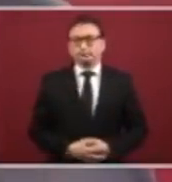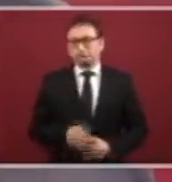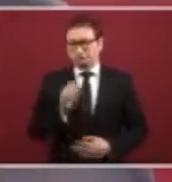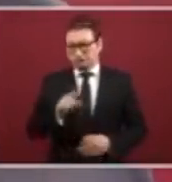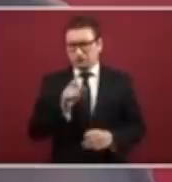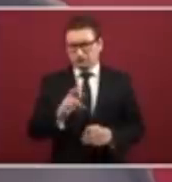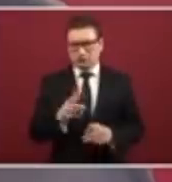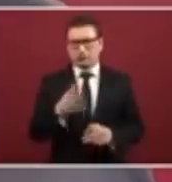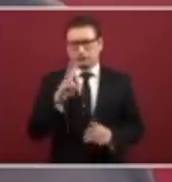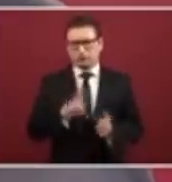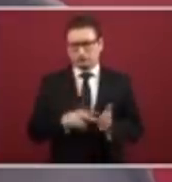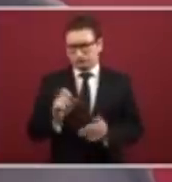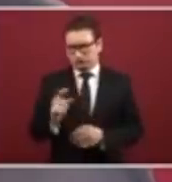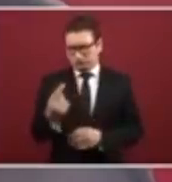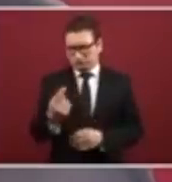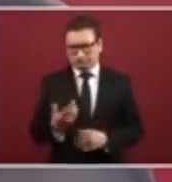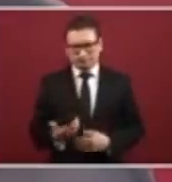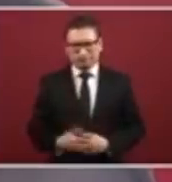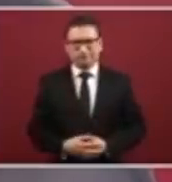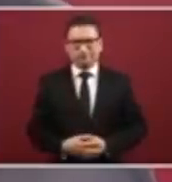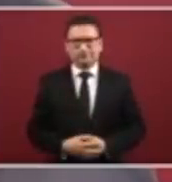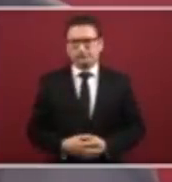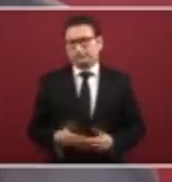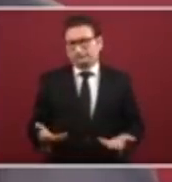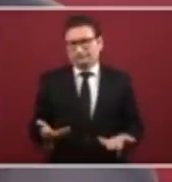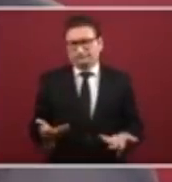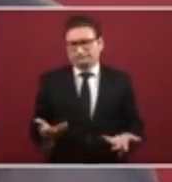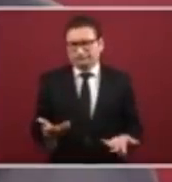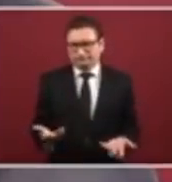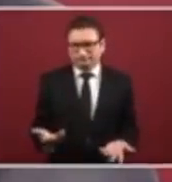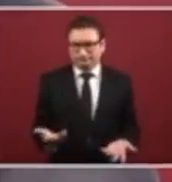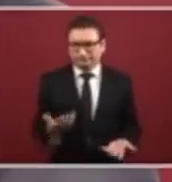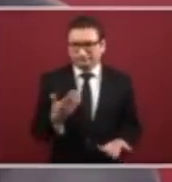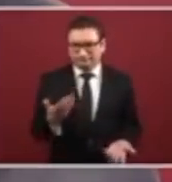en el 21. O sea, tienen